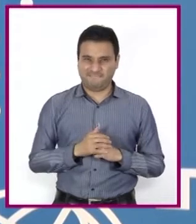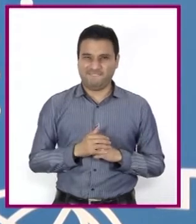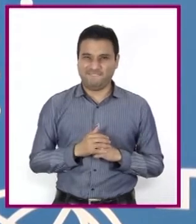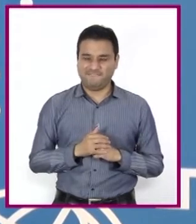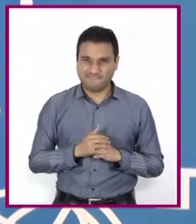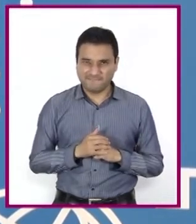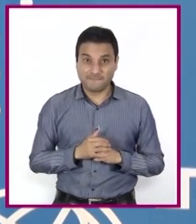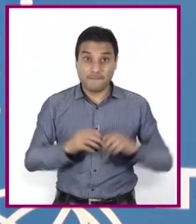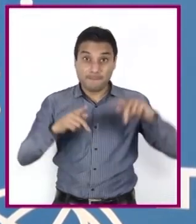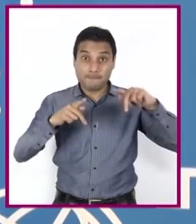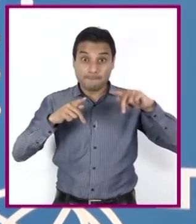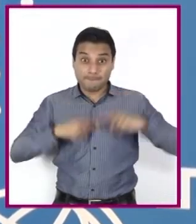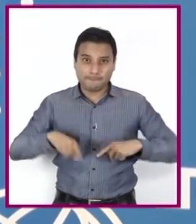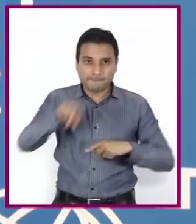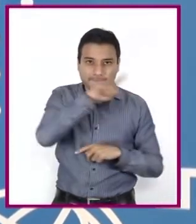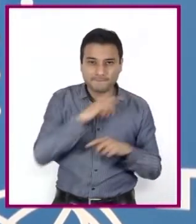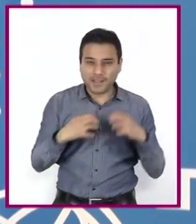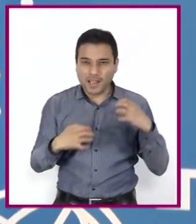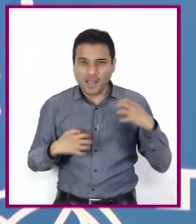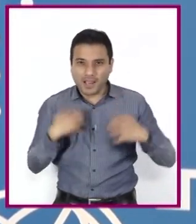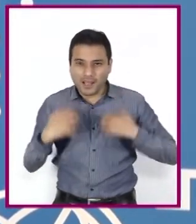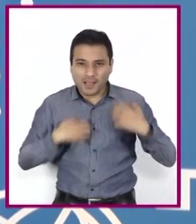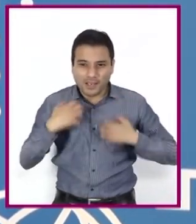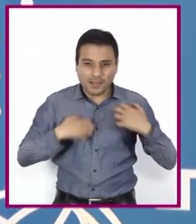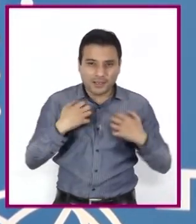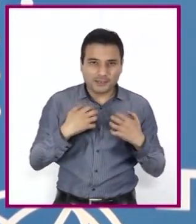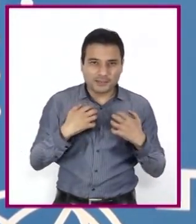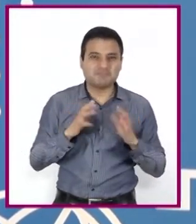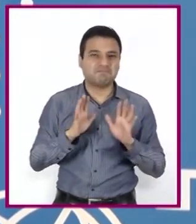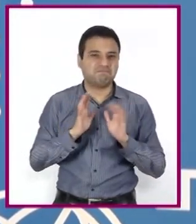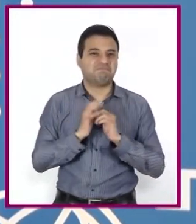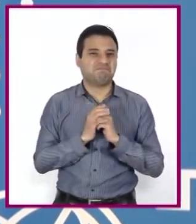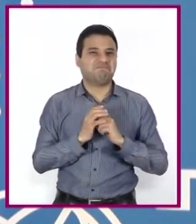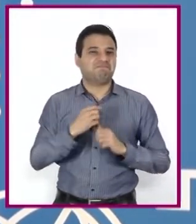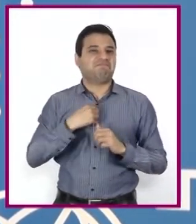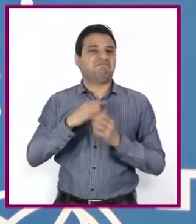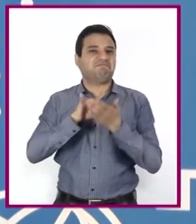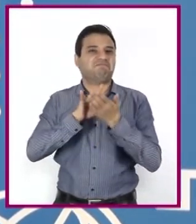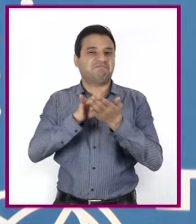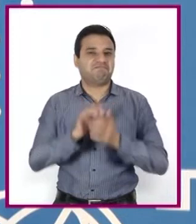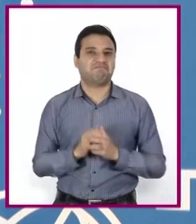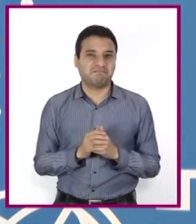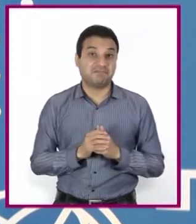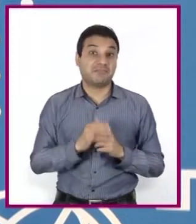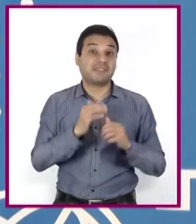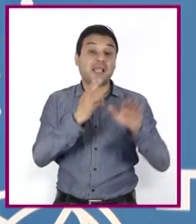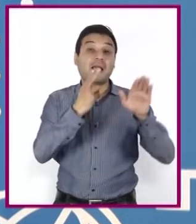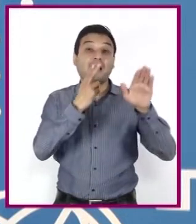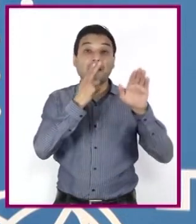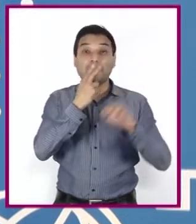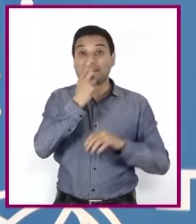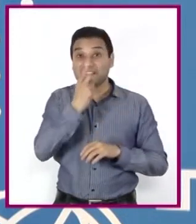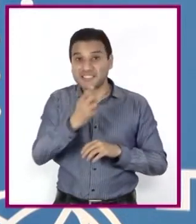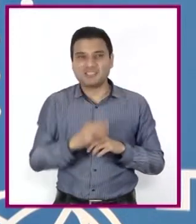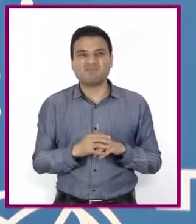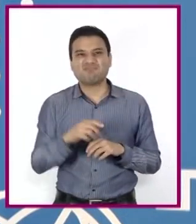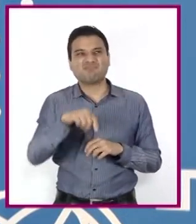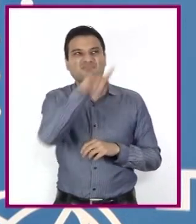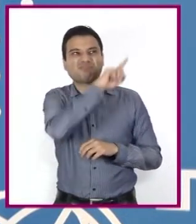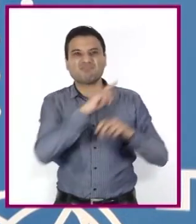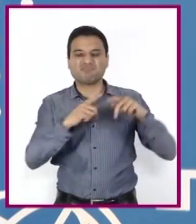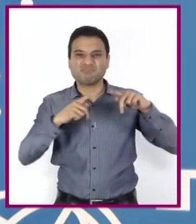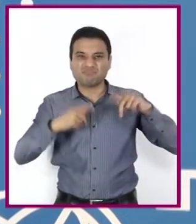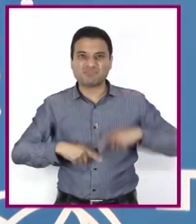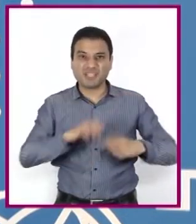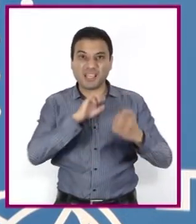malestar social en contra de diferentes enemigos del pueblo alemán, a los que culpó del colapso que había estado padeciendo